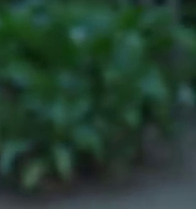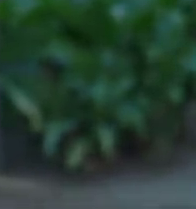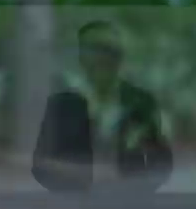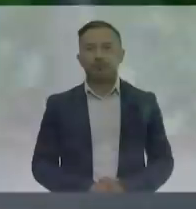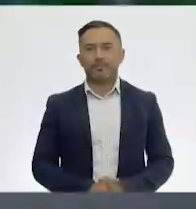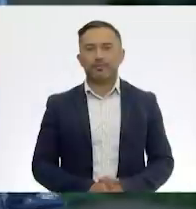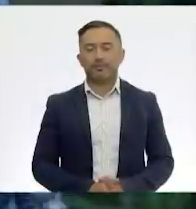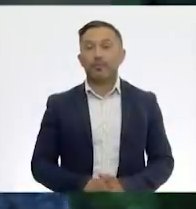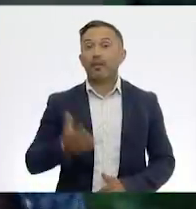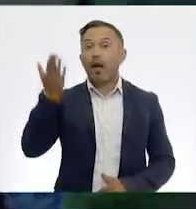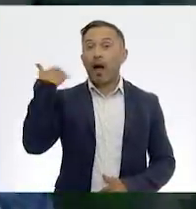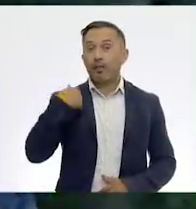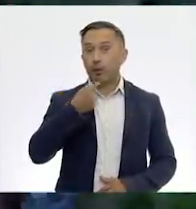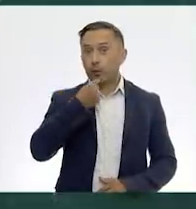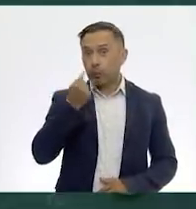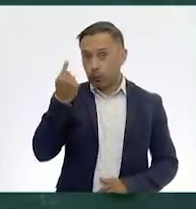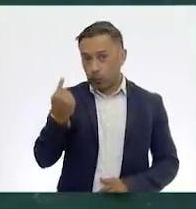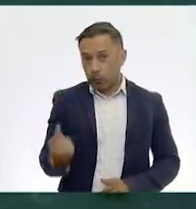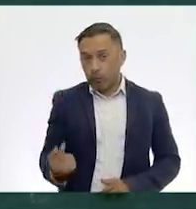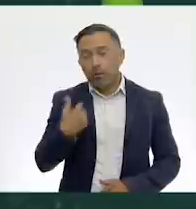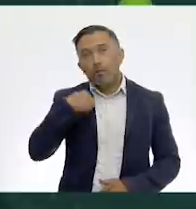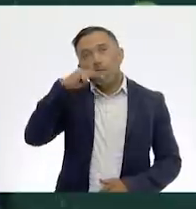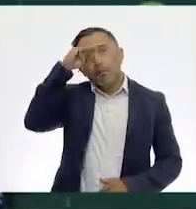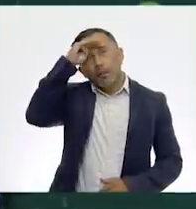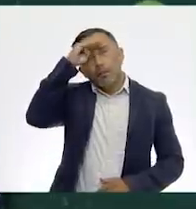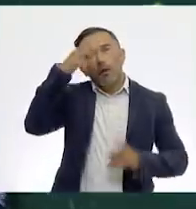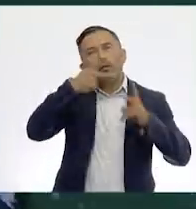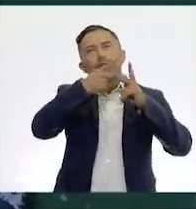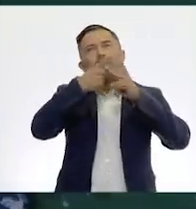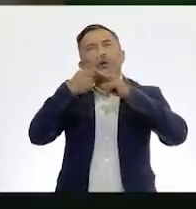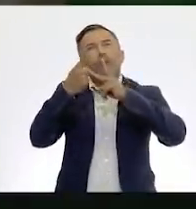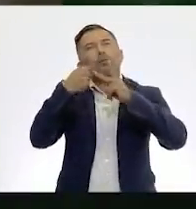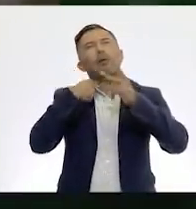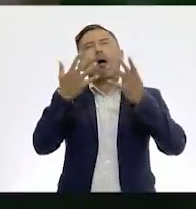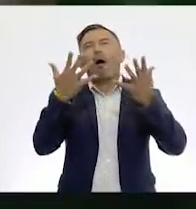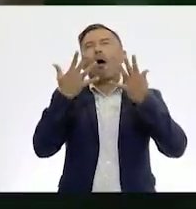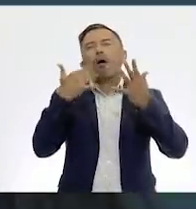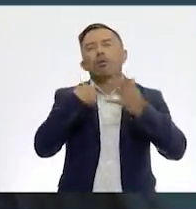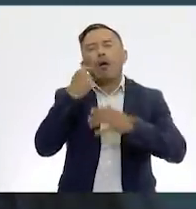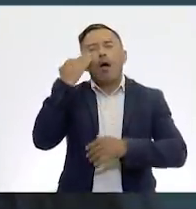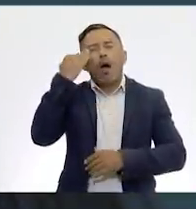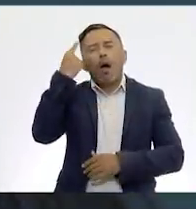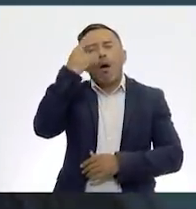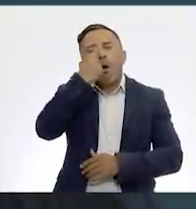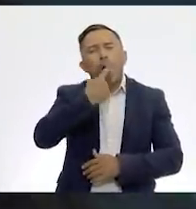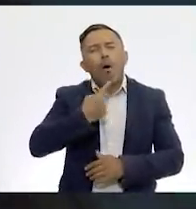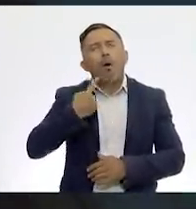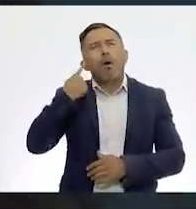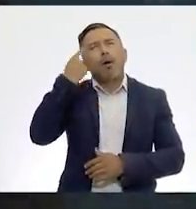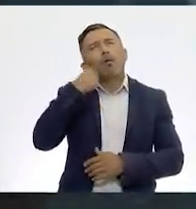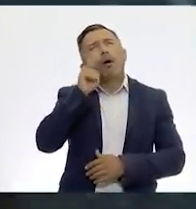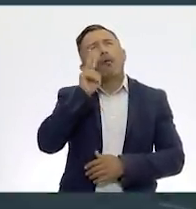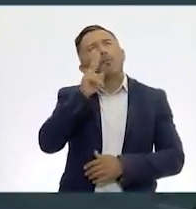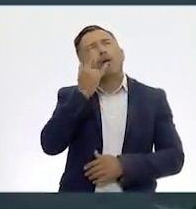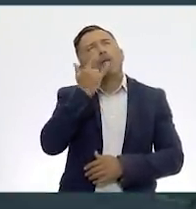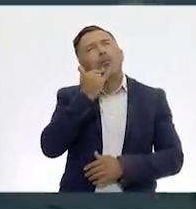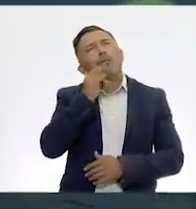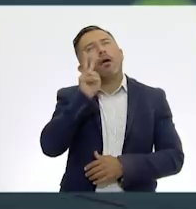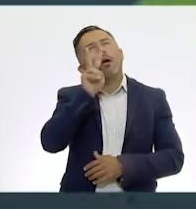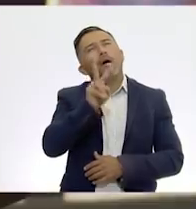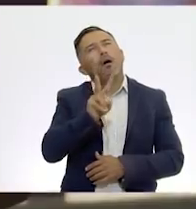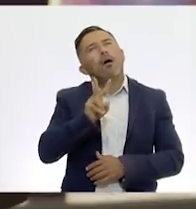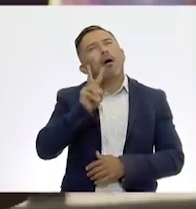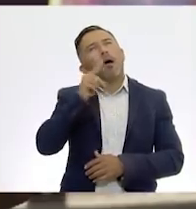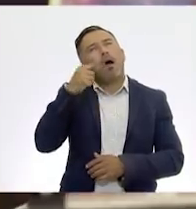Cuando era pequeña, creía que las estrellas serían mi pasión y pasaba horas viendo al espacio y todo lo que aún había por